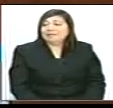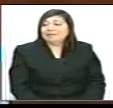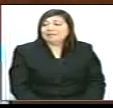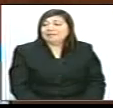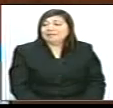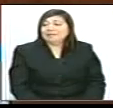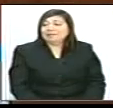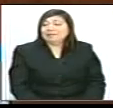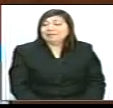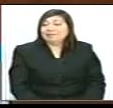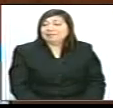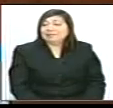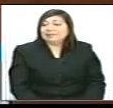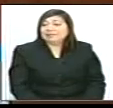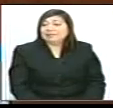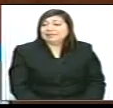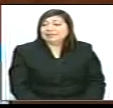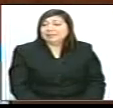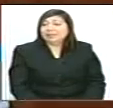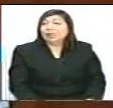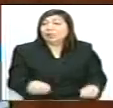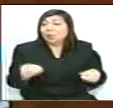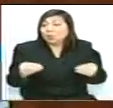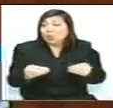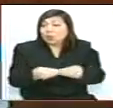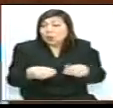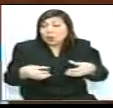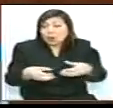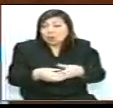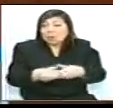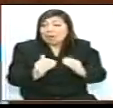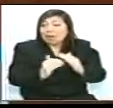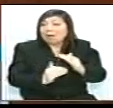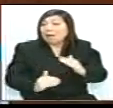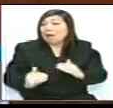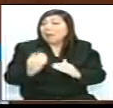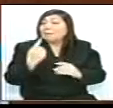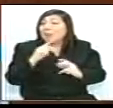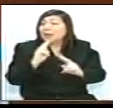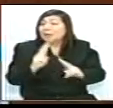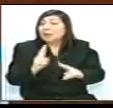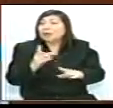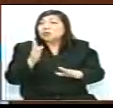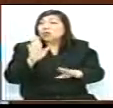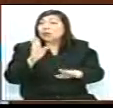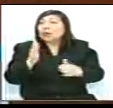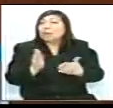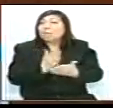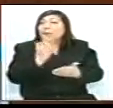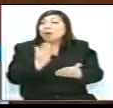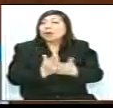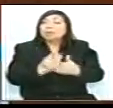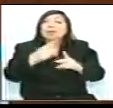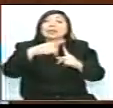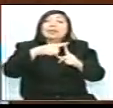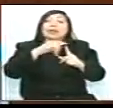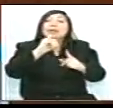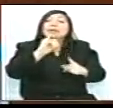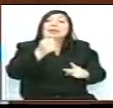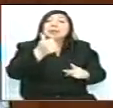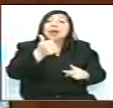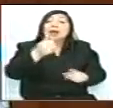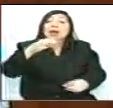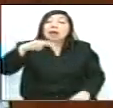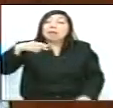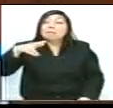Para que concluya, congresista. Va a nombrar una comisión de alto nivel para ver el tema minero. Lo que pasa es que Vizcarra también